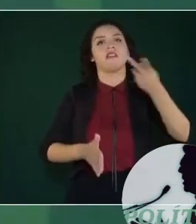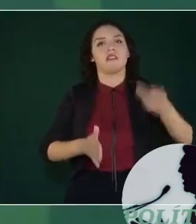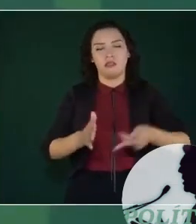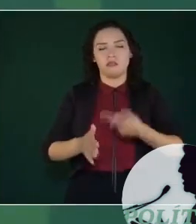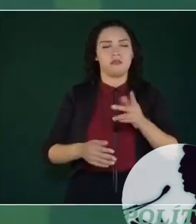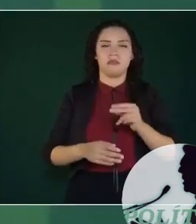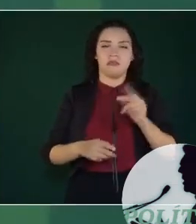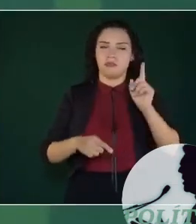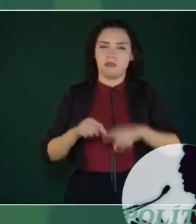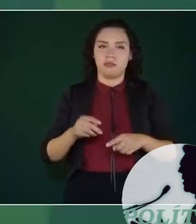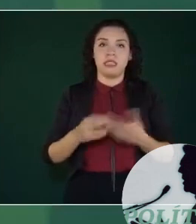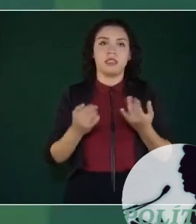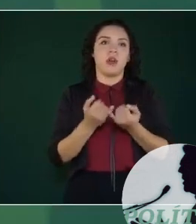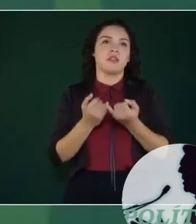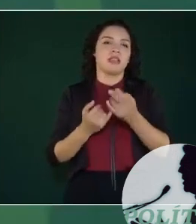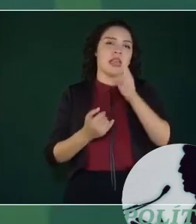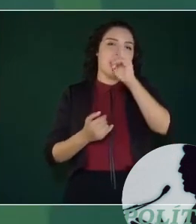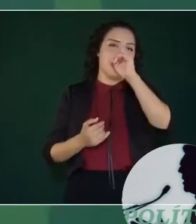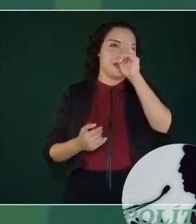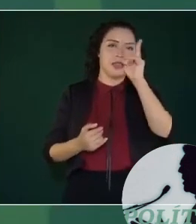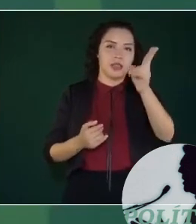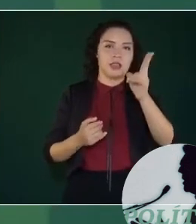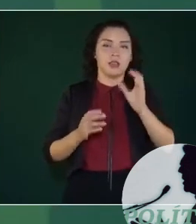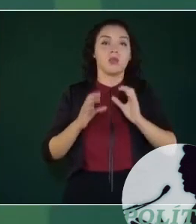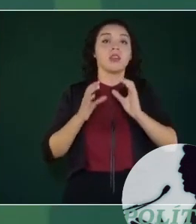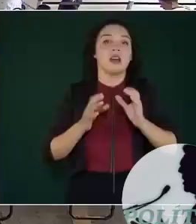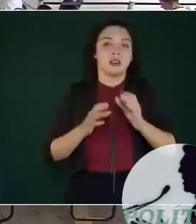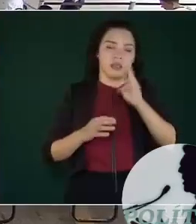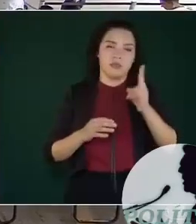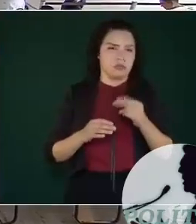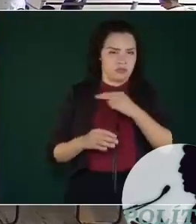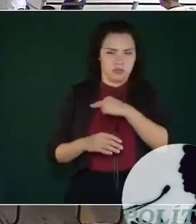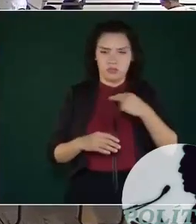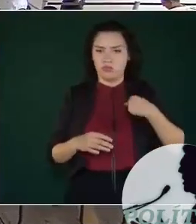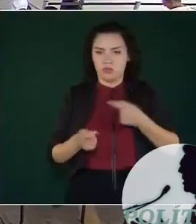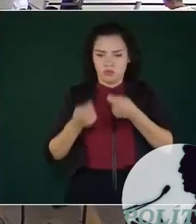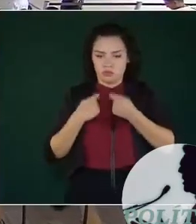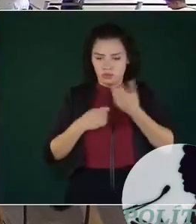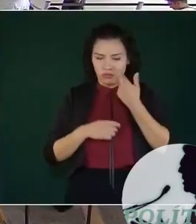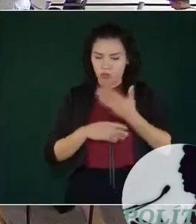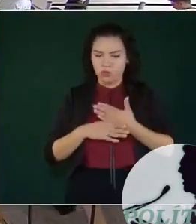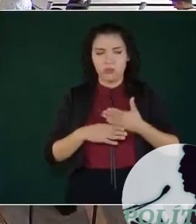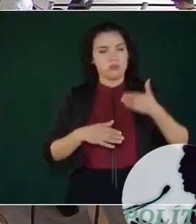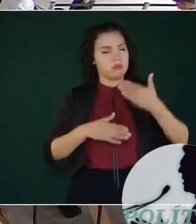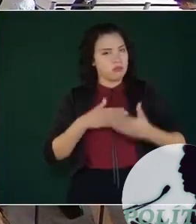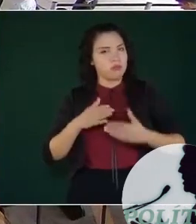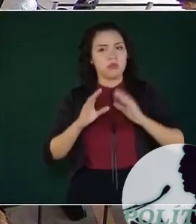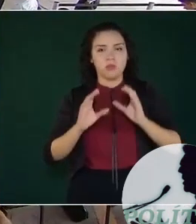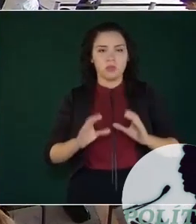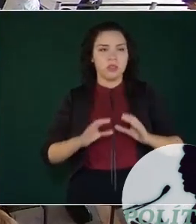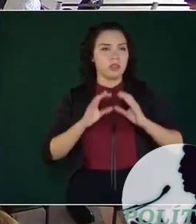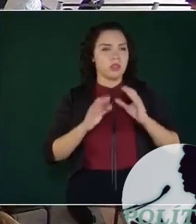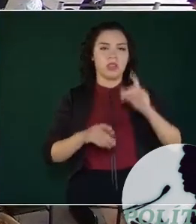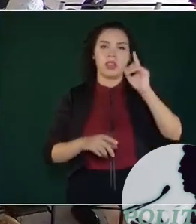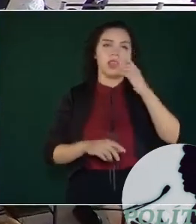el prevenir, y eso es lo que hemos venido haciendo. Por ejemplo, así